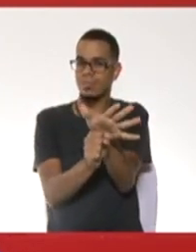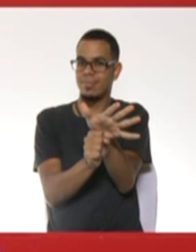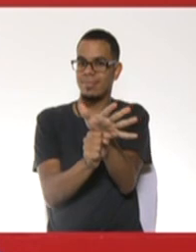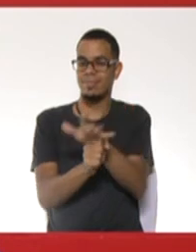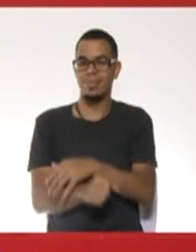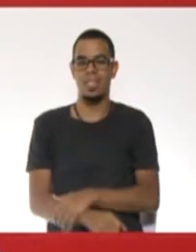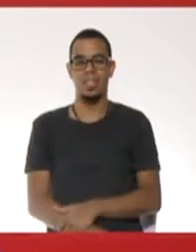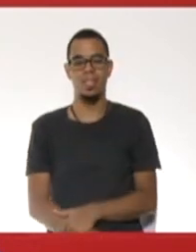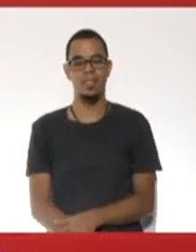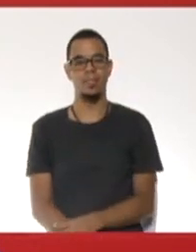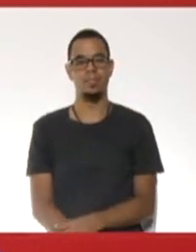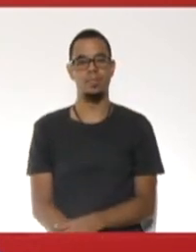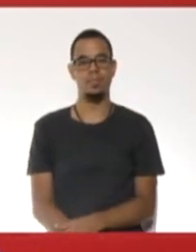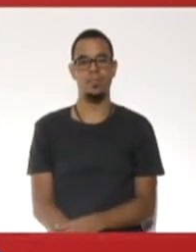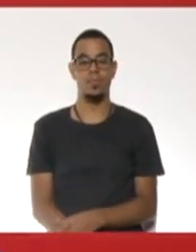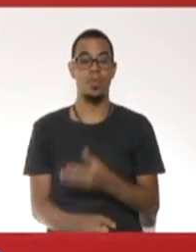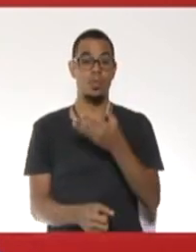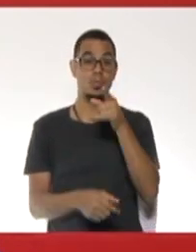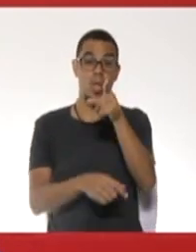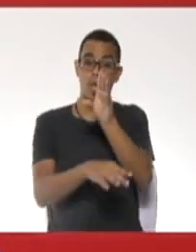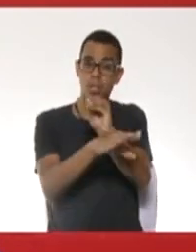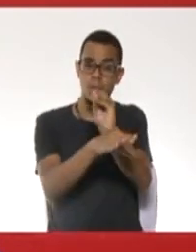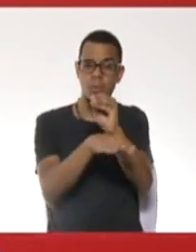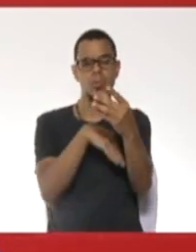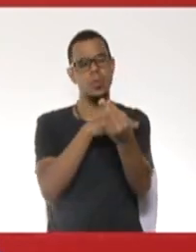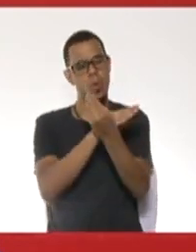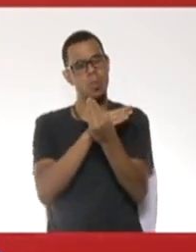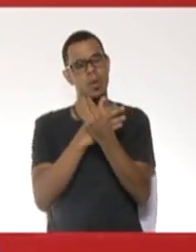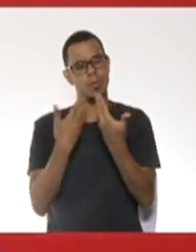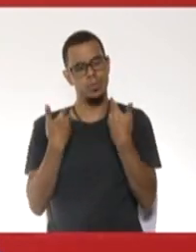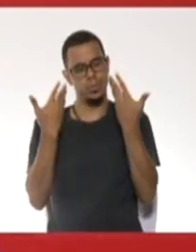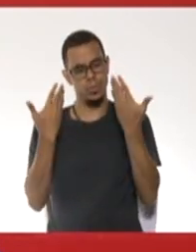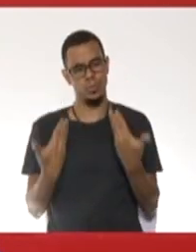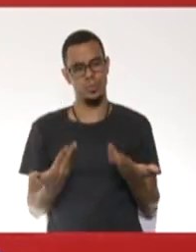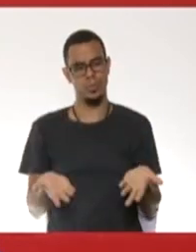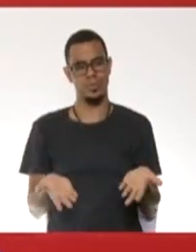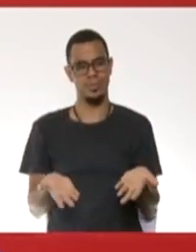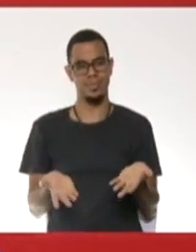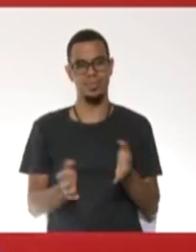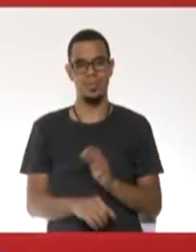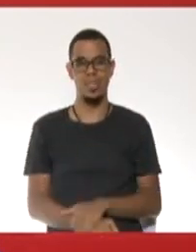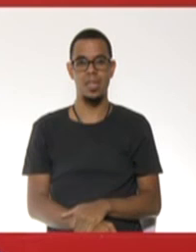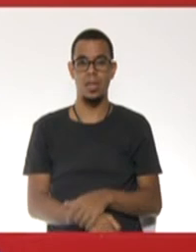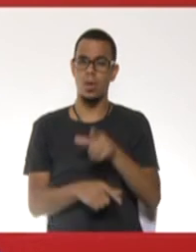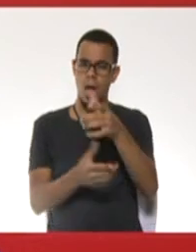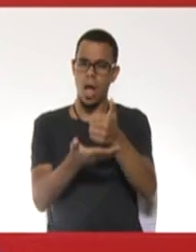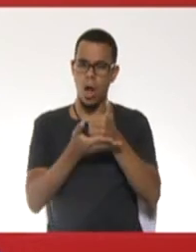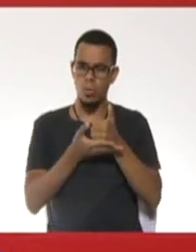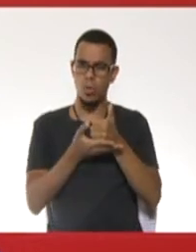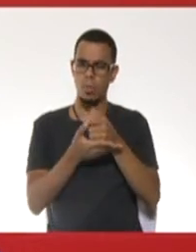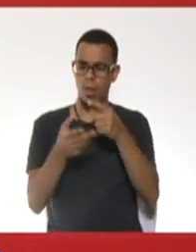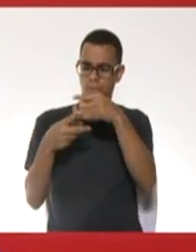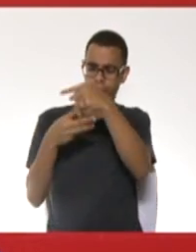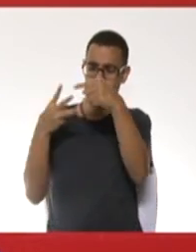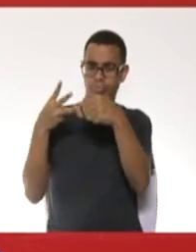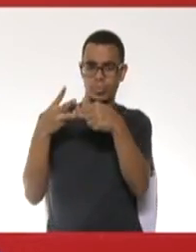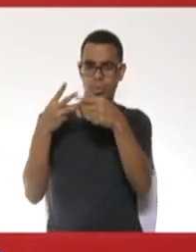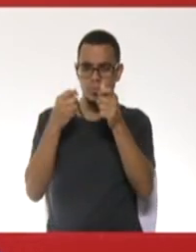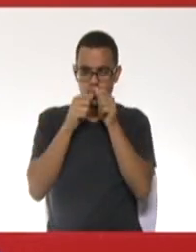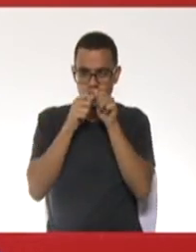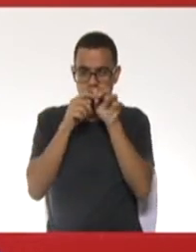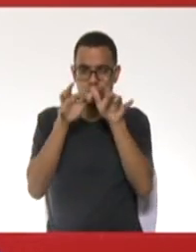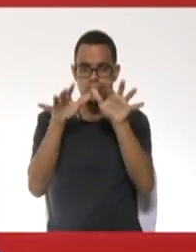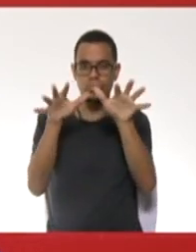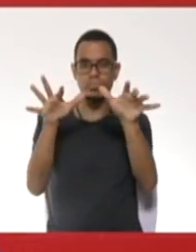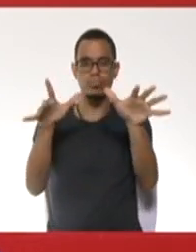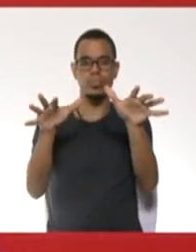la COVID-19. Y lo mejor, se cuidan ustedes y nos cuidamos nosotros. Pero ¿qué les parece si me ayudan a postear estas medidas en las